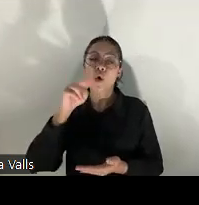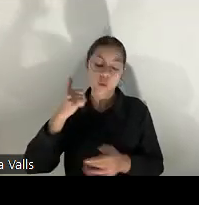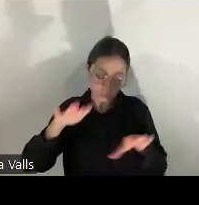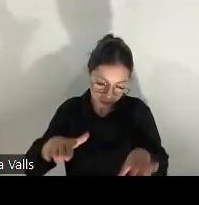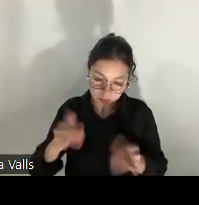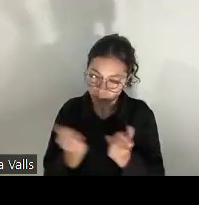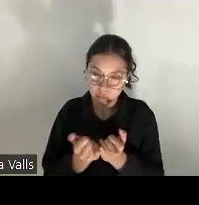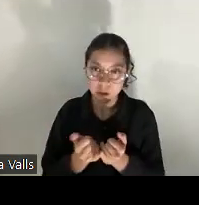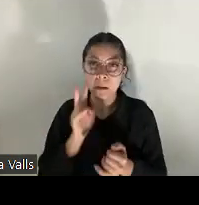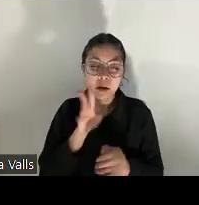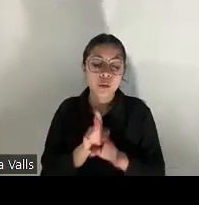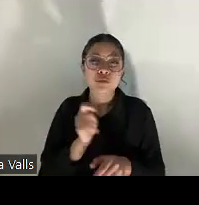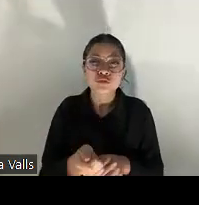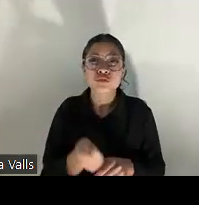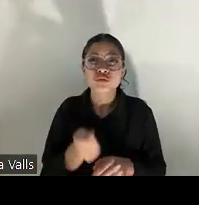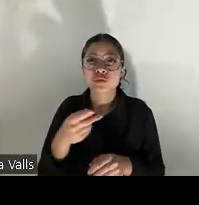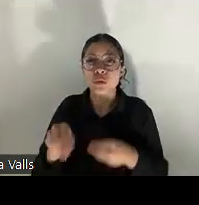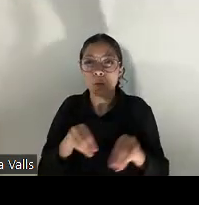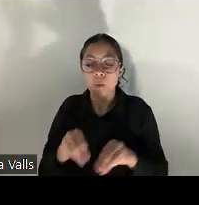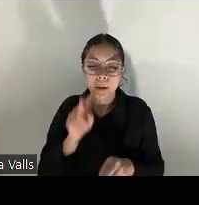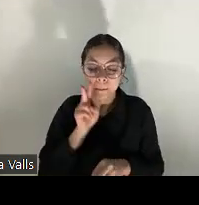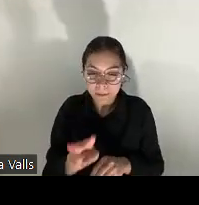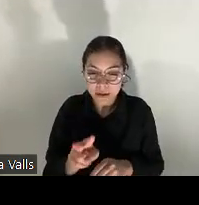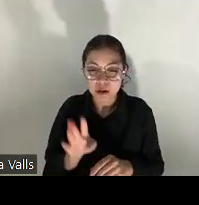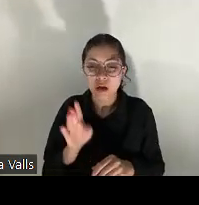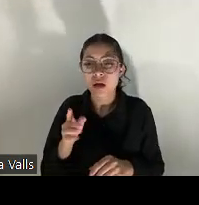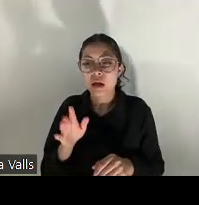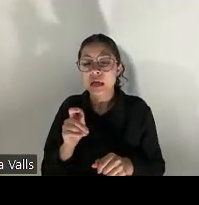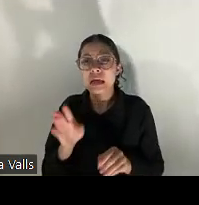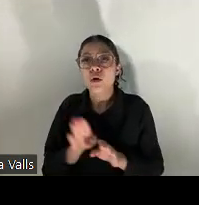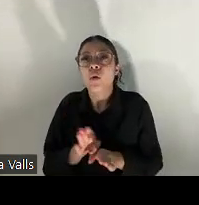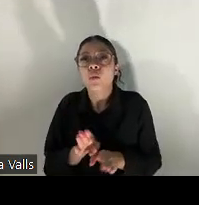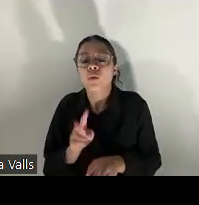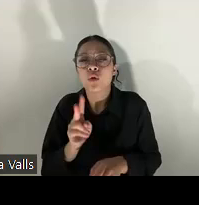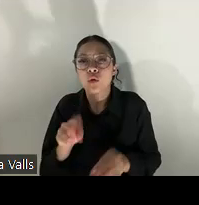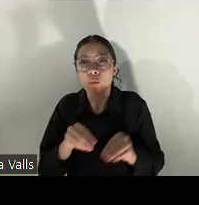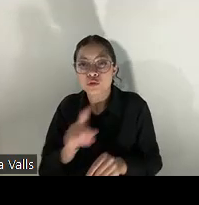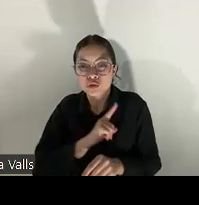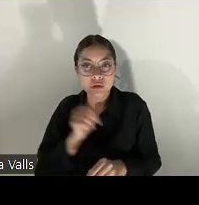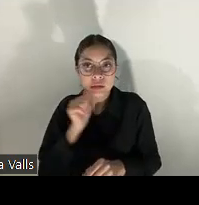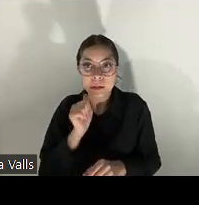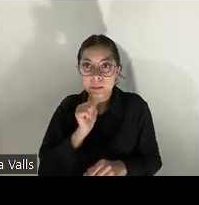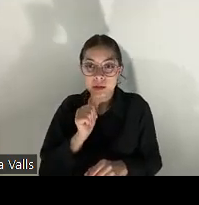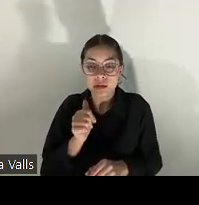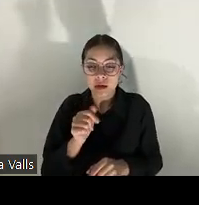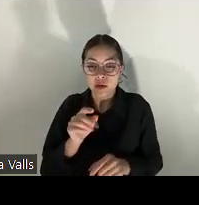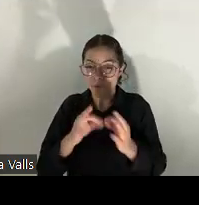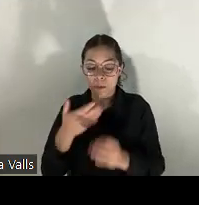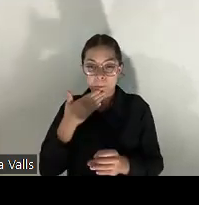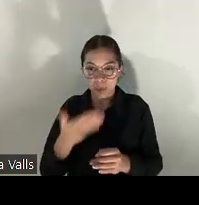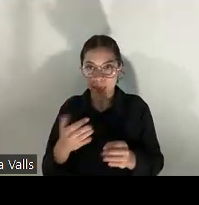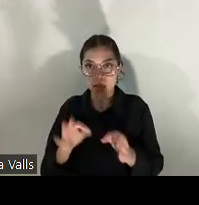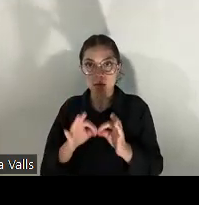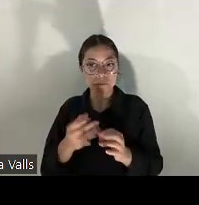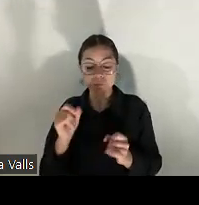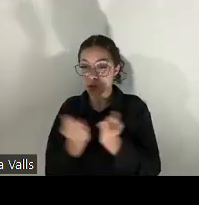mueve. Vamos a ver sus posturas y también sus movimientos. Los movimientos deben de ser siempre simétricos, la misma cantidad de